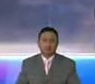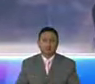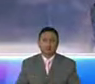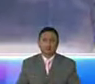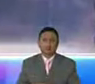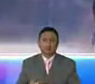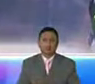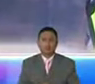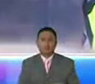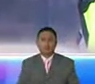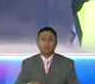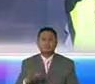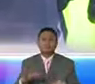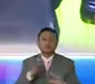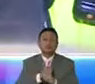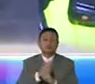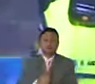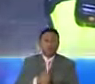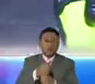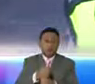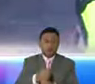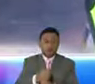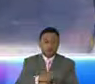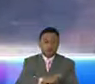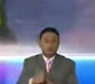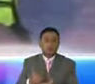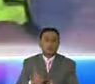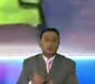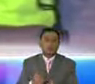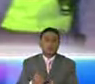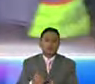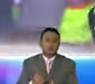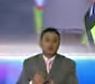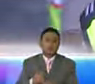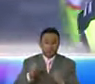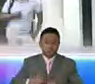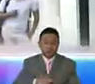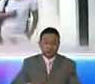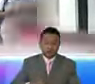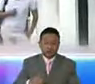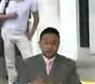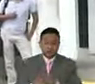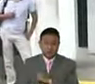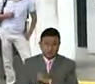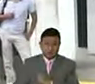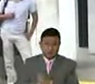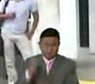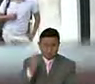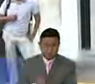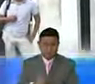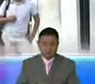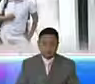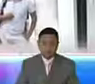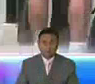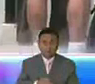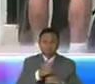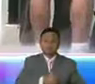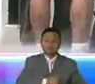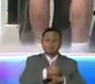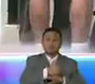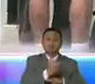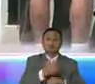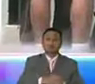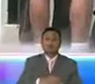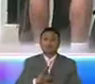mega operativos, en el cual son para el beneficio de contrarrestar, tratar de disminuir el índice delincuencial. Por acá saben las autoridades que el principal problema es